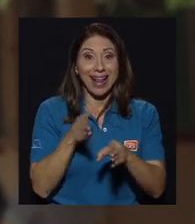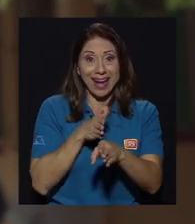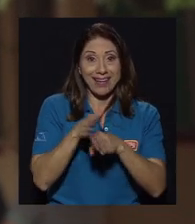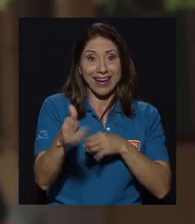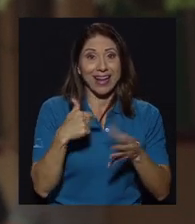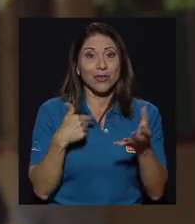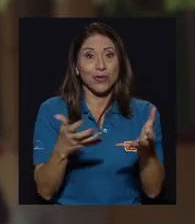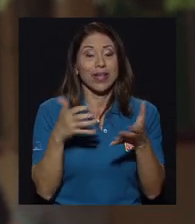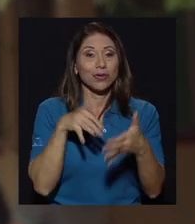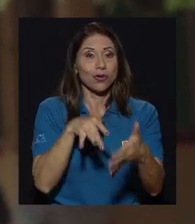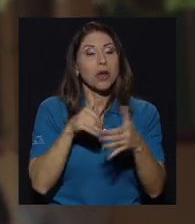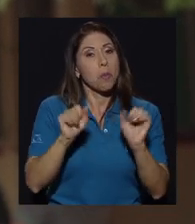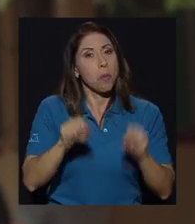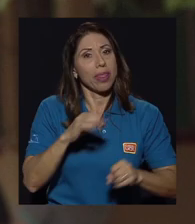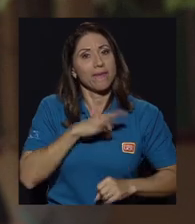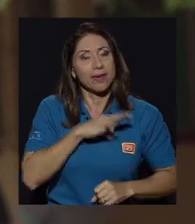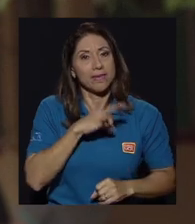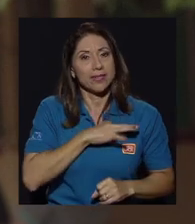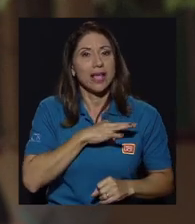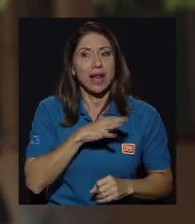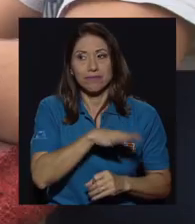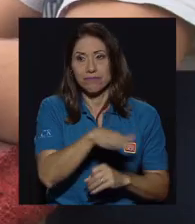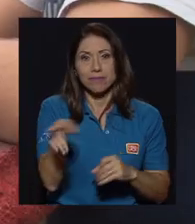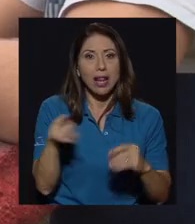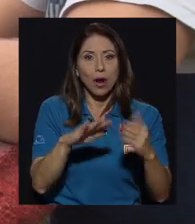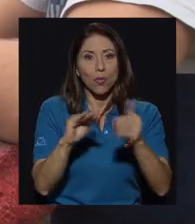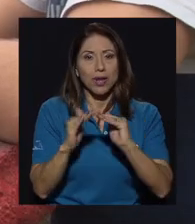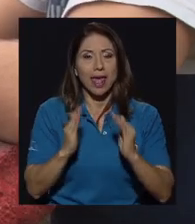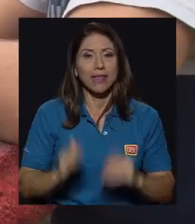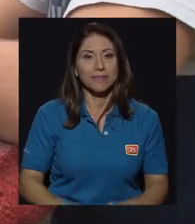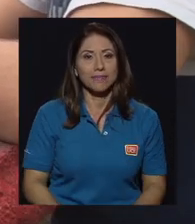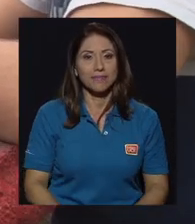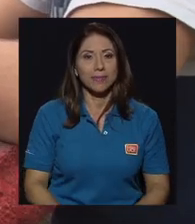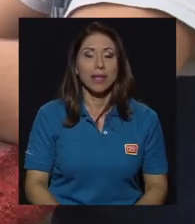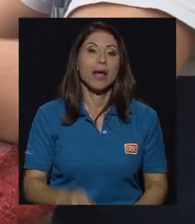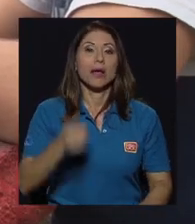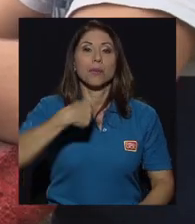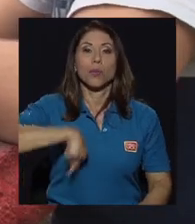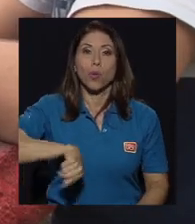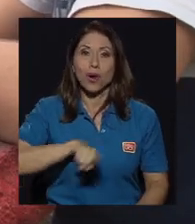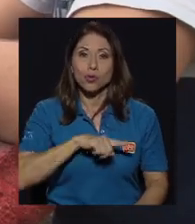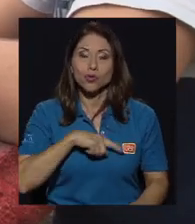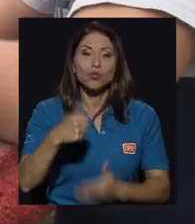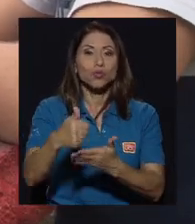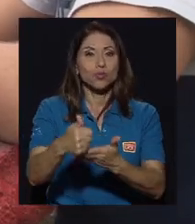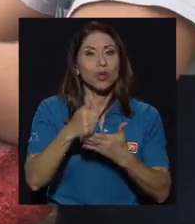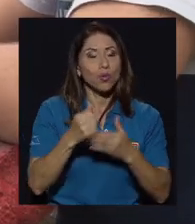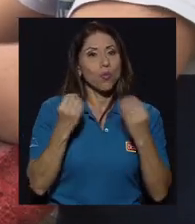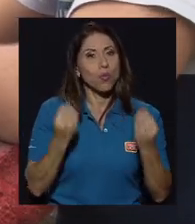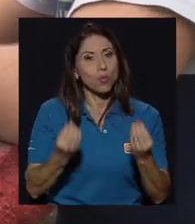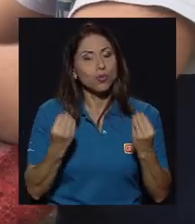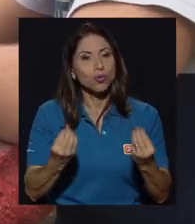carrera que yo quiero estudiar podría beneficiar un poco a la comunidad. Bueno, a nosotros